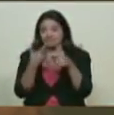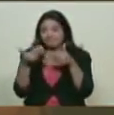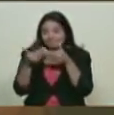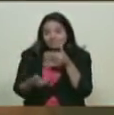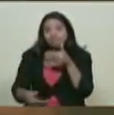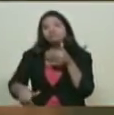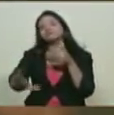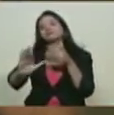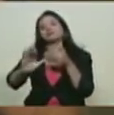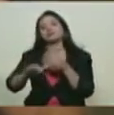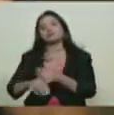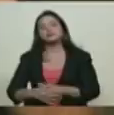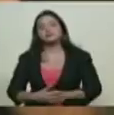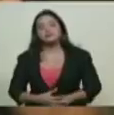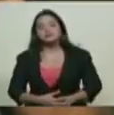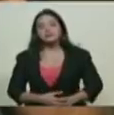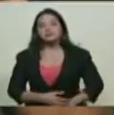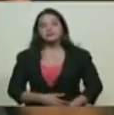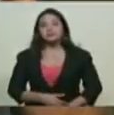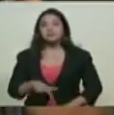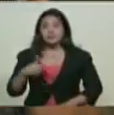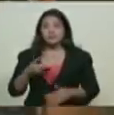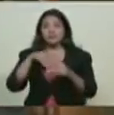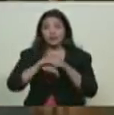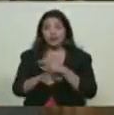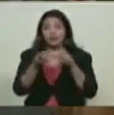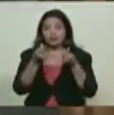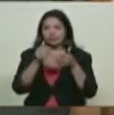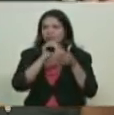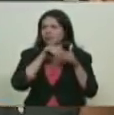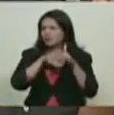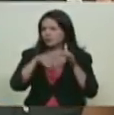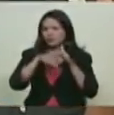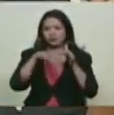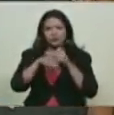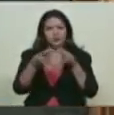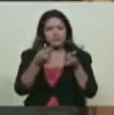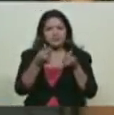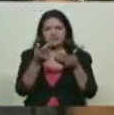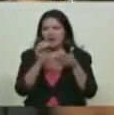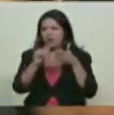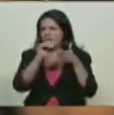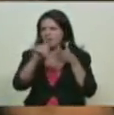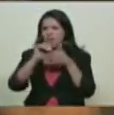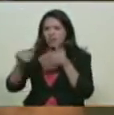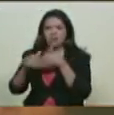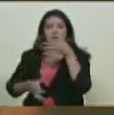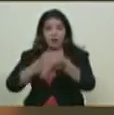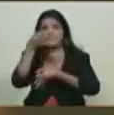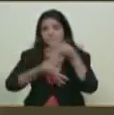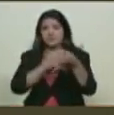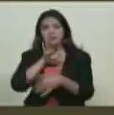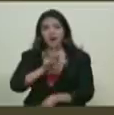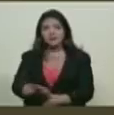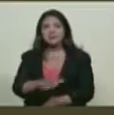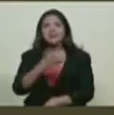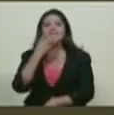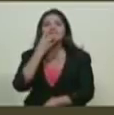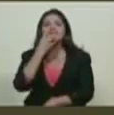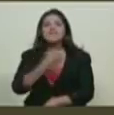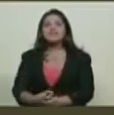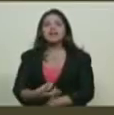patente de corzo de imprimir dinero indiscriminadamente como dice el comandante fidel castro